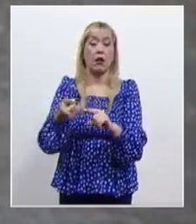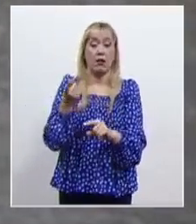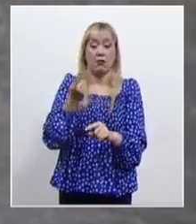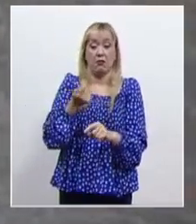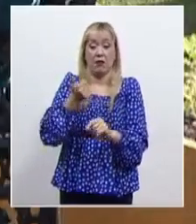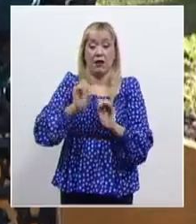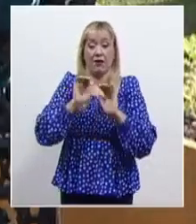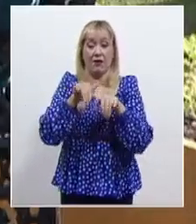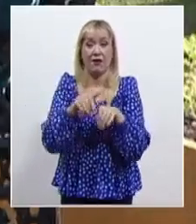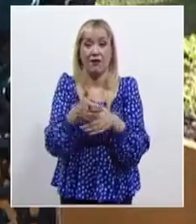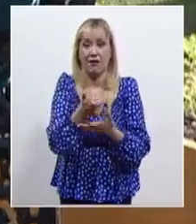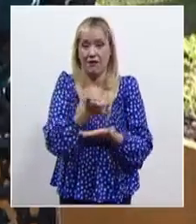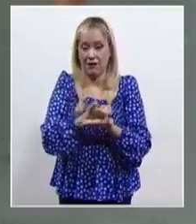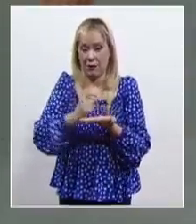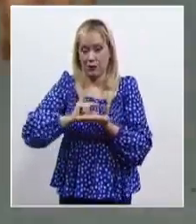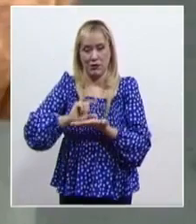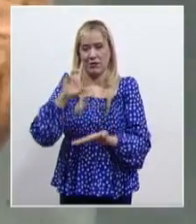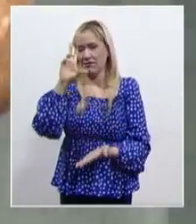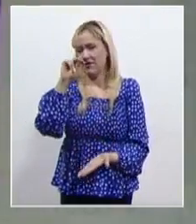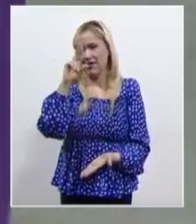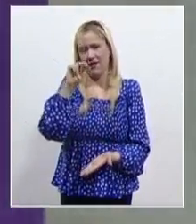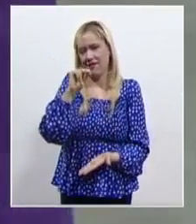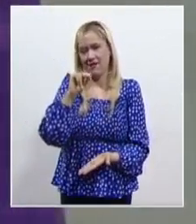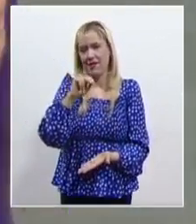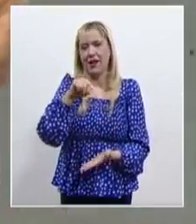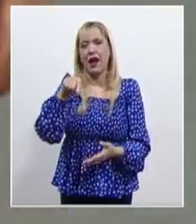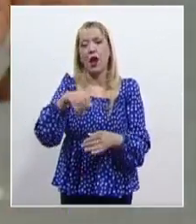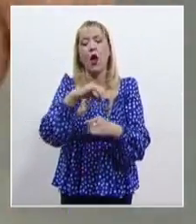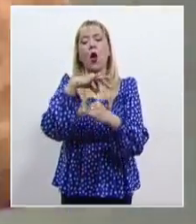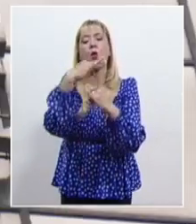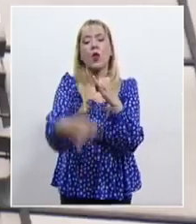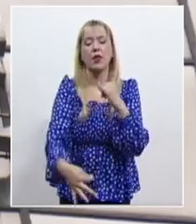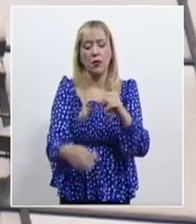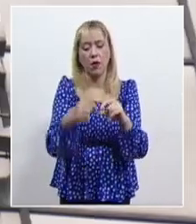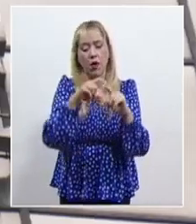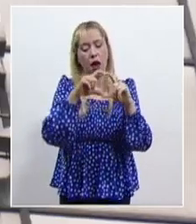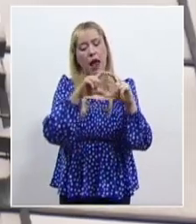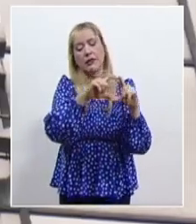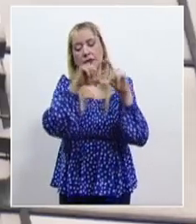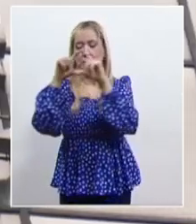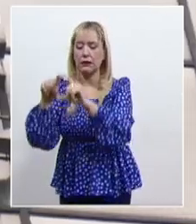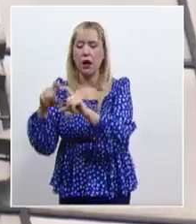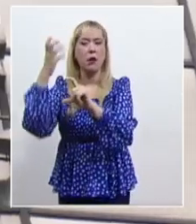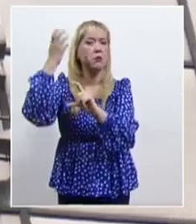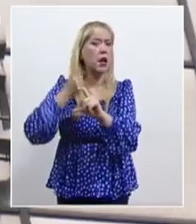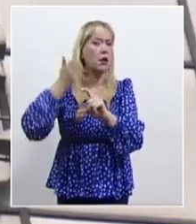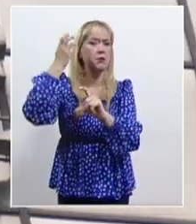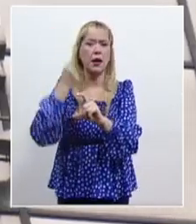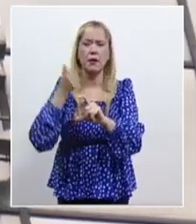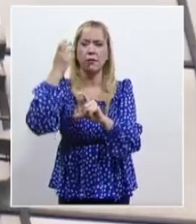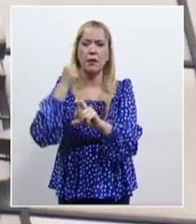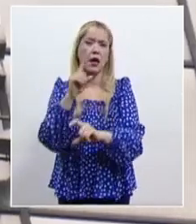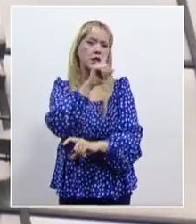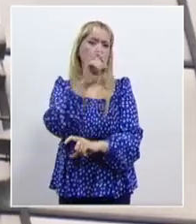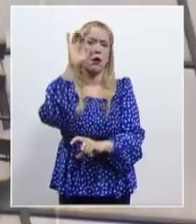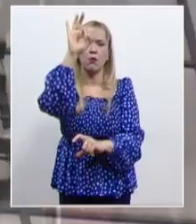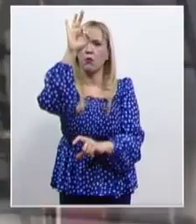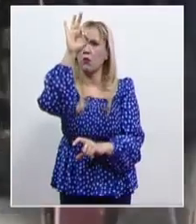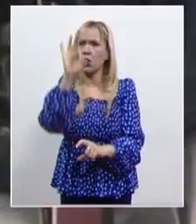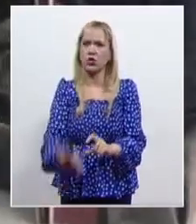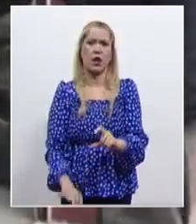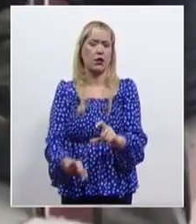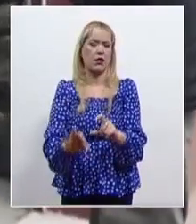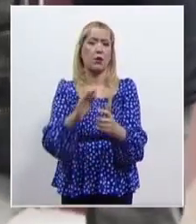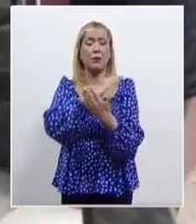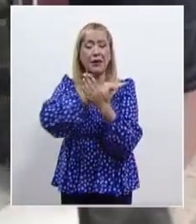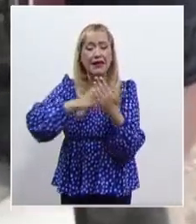salario mínimo o bien la unidad de medida y actualizaciones. Dicha pensión debe ser equivalente al 100% del salario básico del